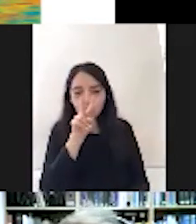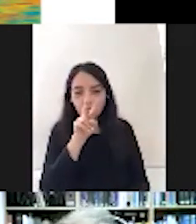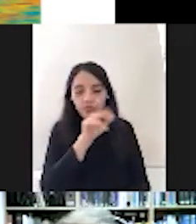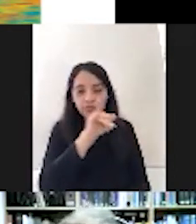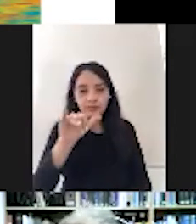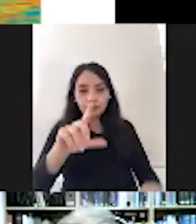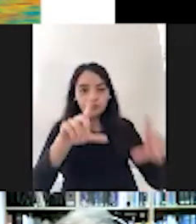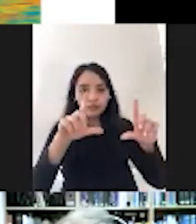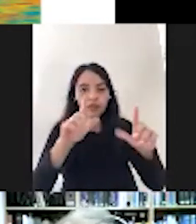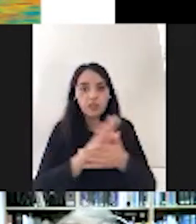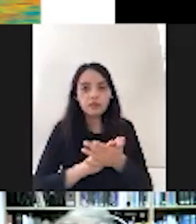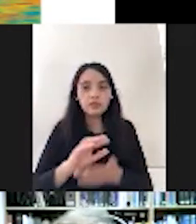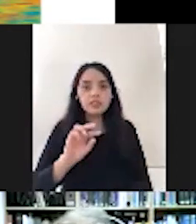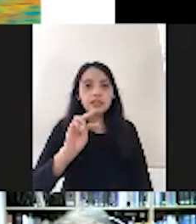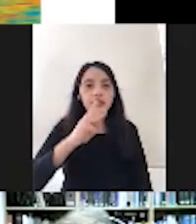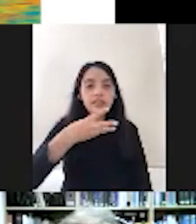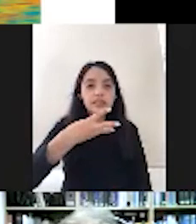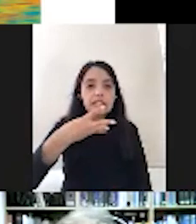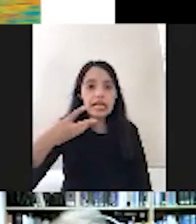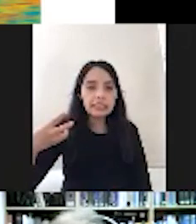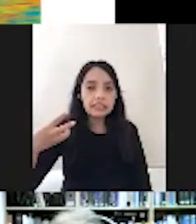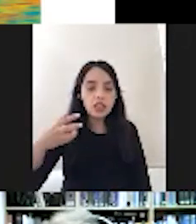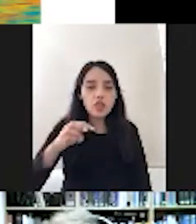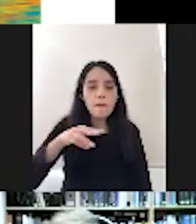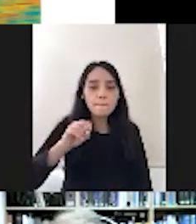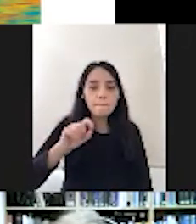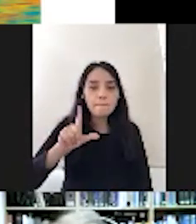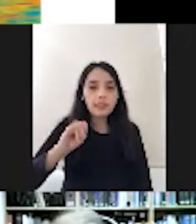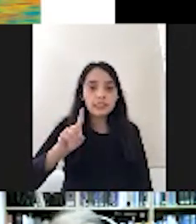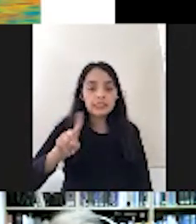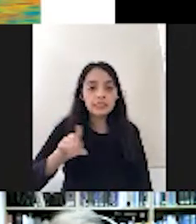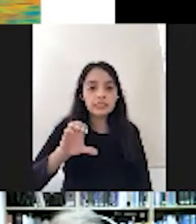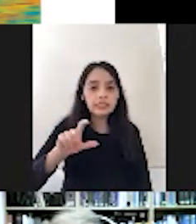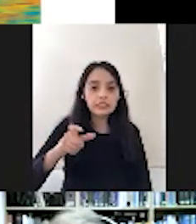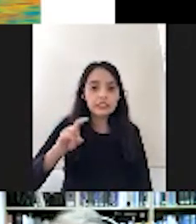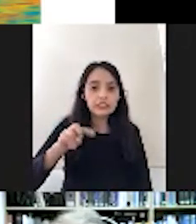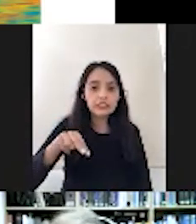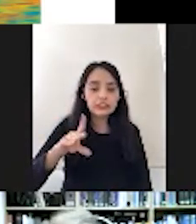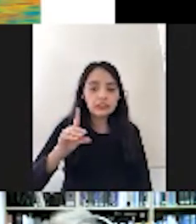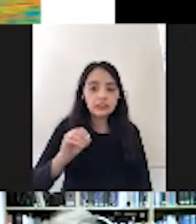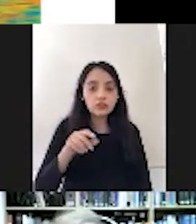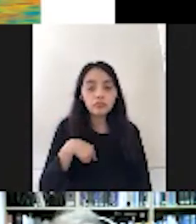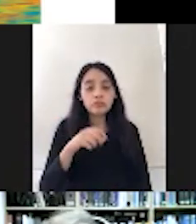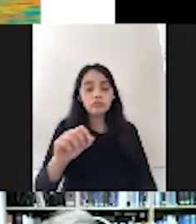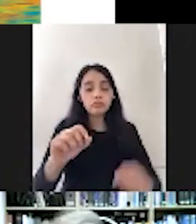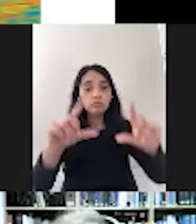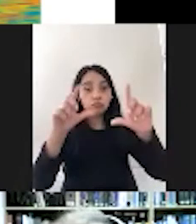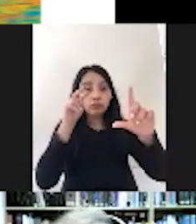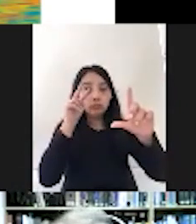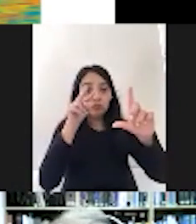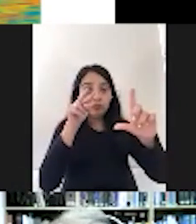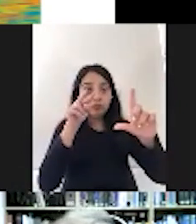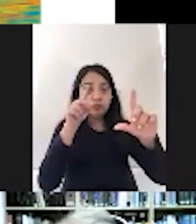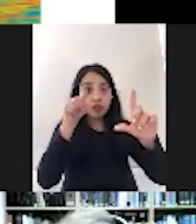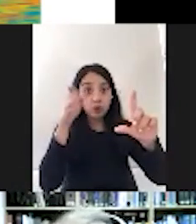de 300 milisegundos, de un tercio de un segundo. Usted aparece una imagen, deja los ojos quietos y al tercio de segundo